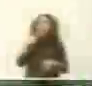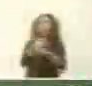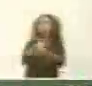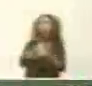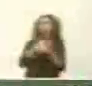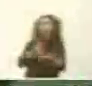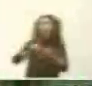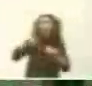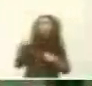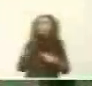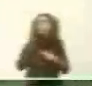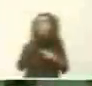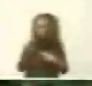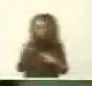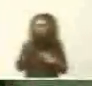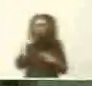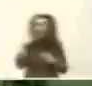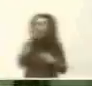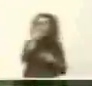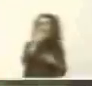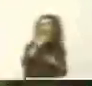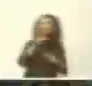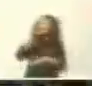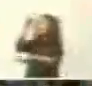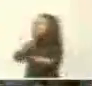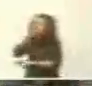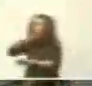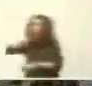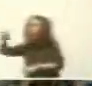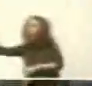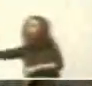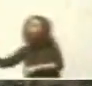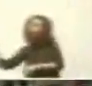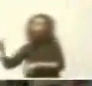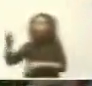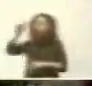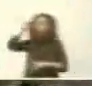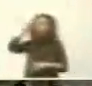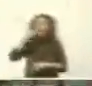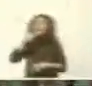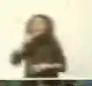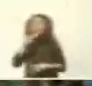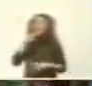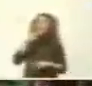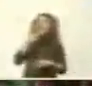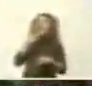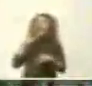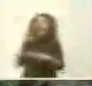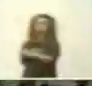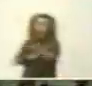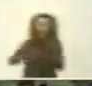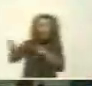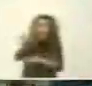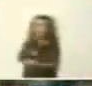pregonado. Ado, que no gobernaban con imputados. Ado, los socialistas la vuelta le han dado.